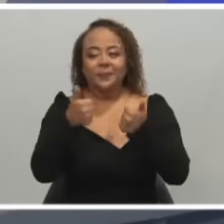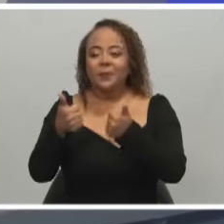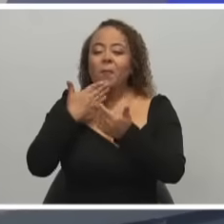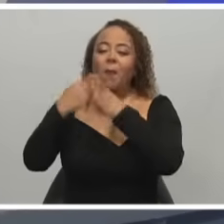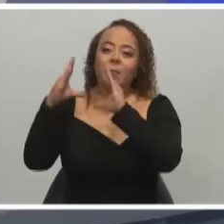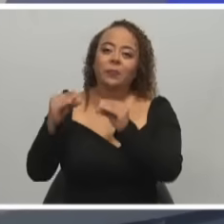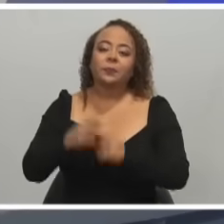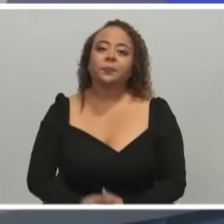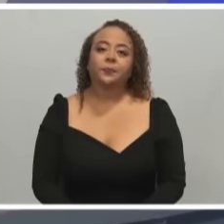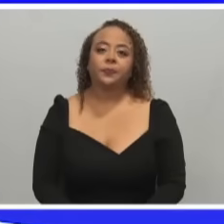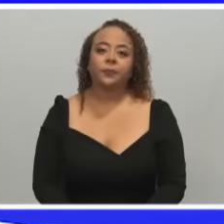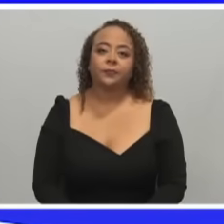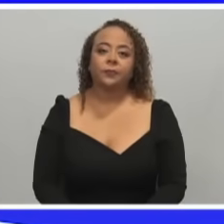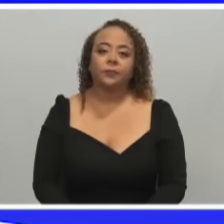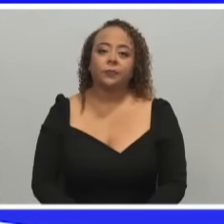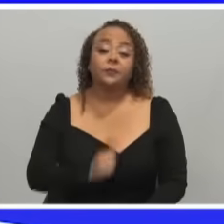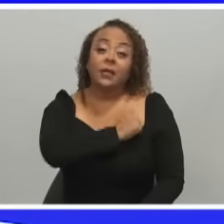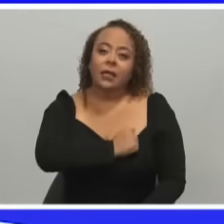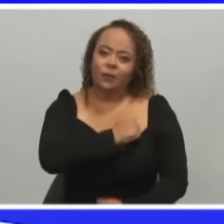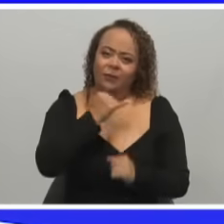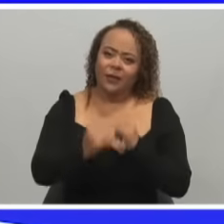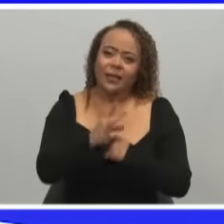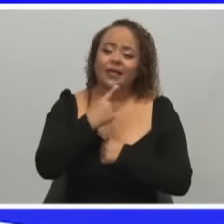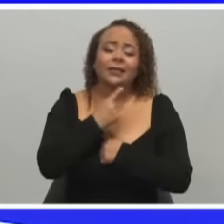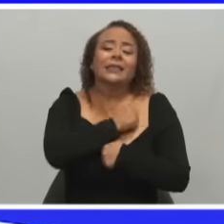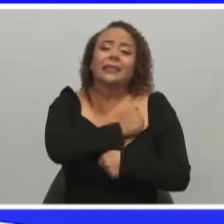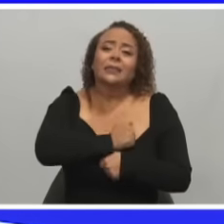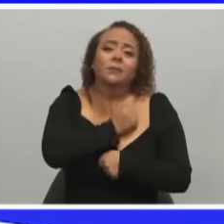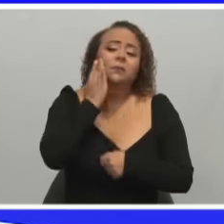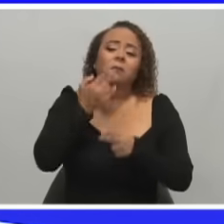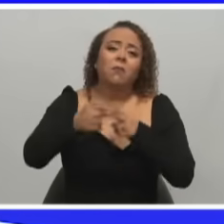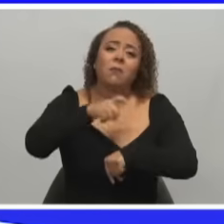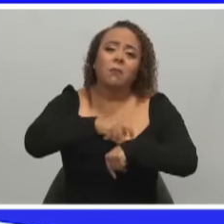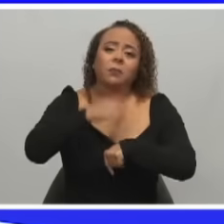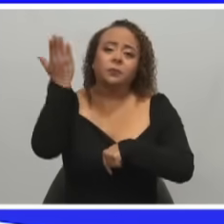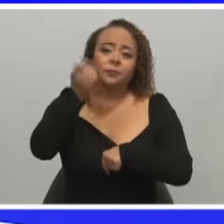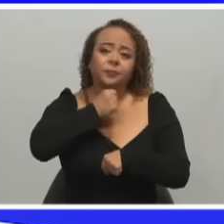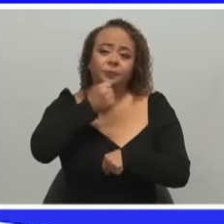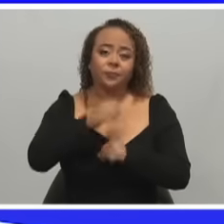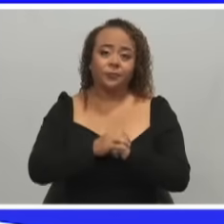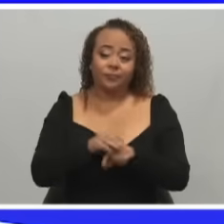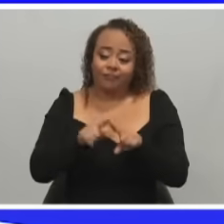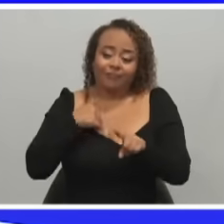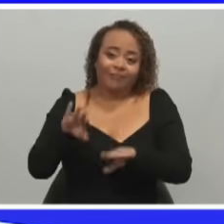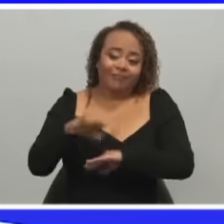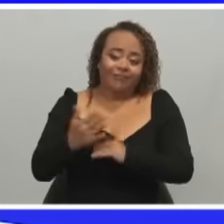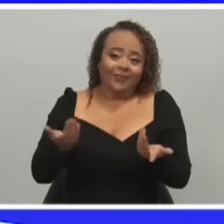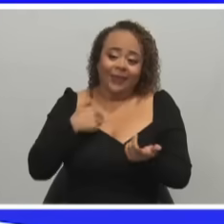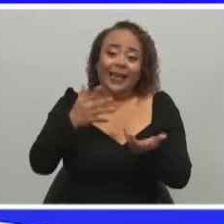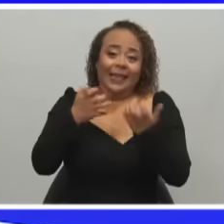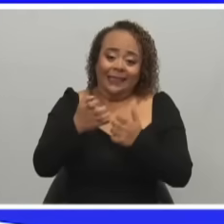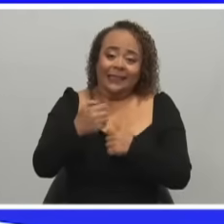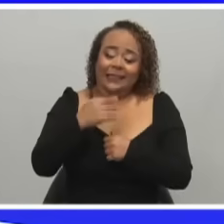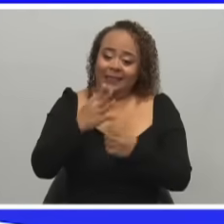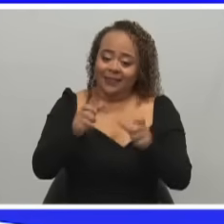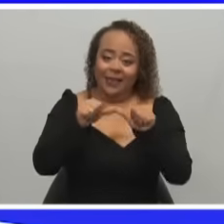tardes de hecho se disculpa al final dice Disculpa porque fue muy corta la conferencia pero son las restricciones pero quería seguir hablando